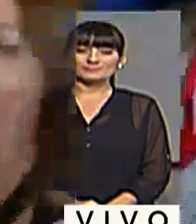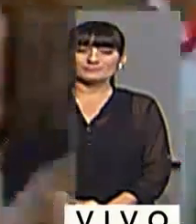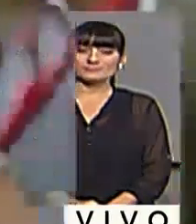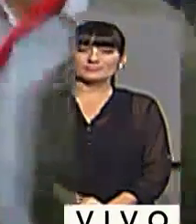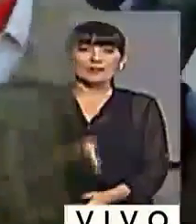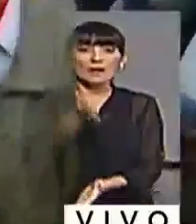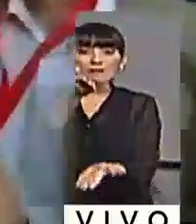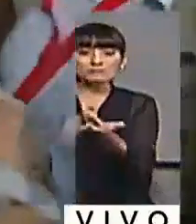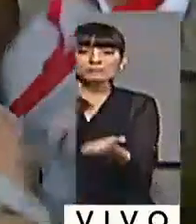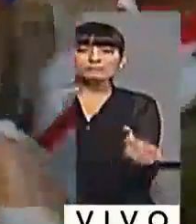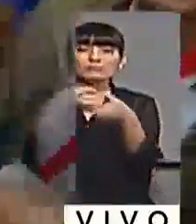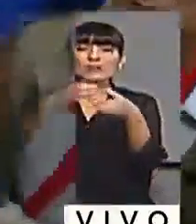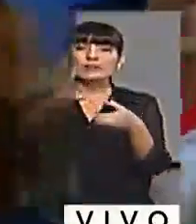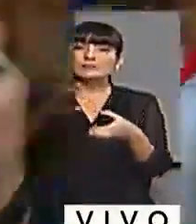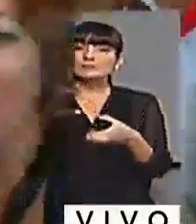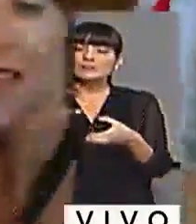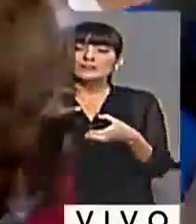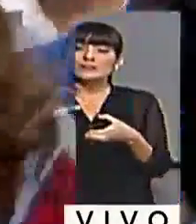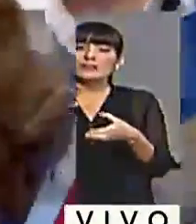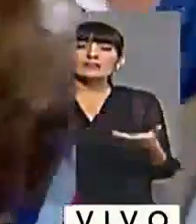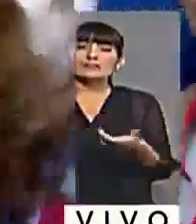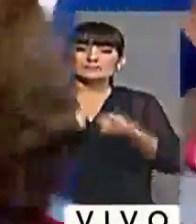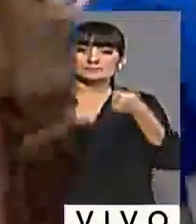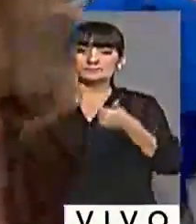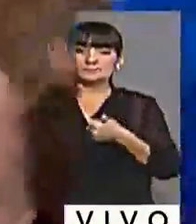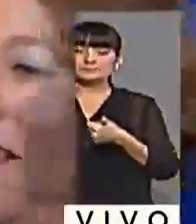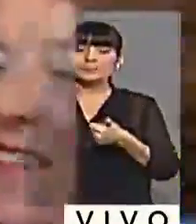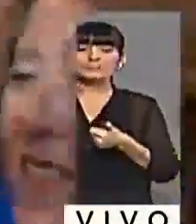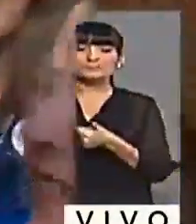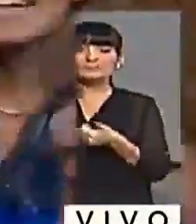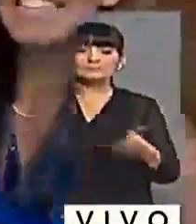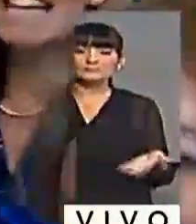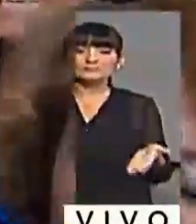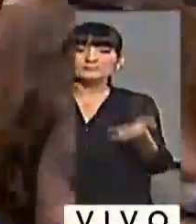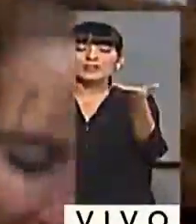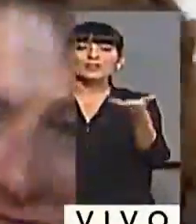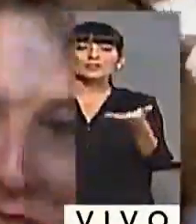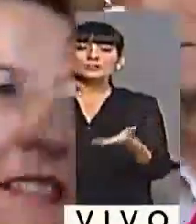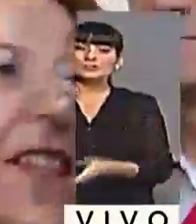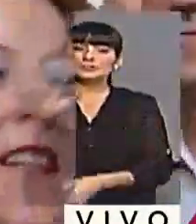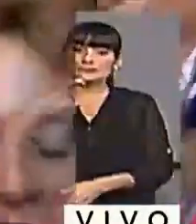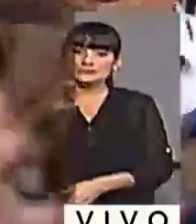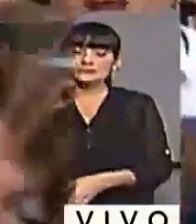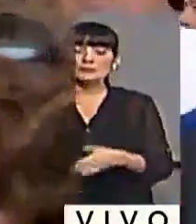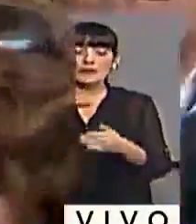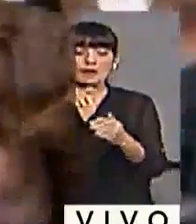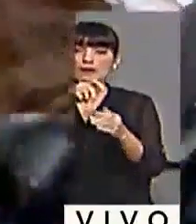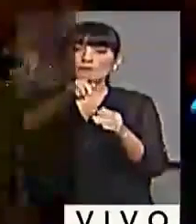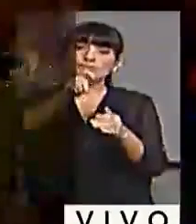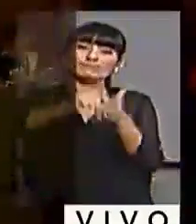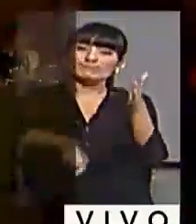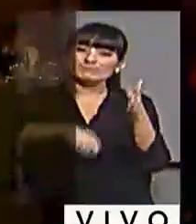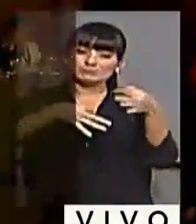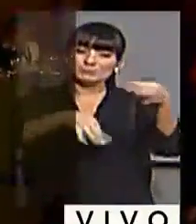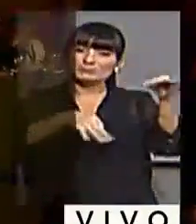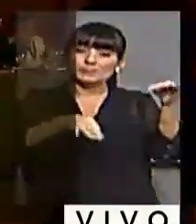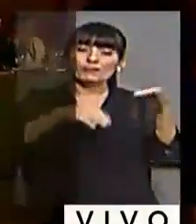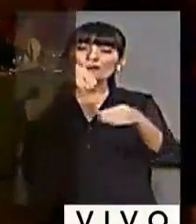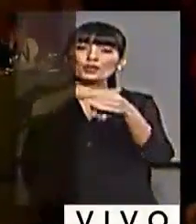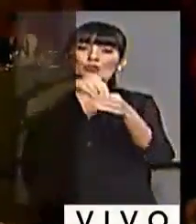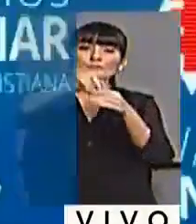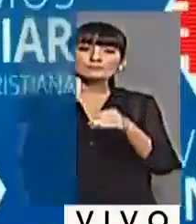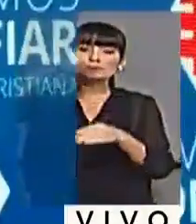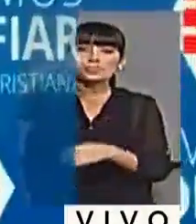La decisión de la democracia cristiana de llevar la candidatura de Carolina Goich directamente a la papeleta del voto en las próximas elecciones presidenciales de